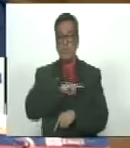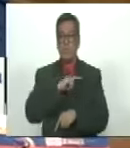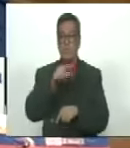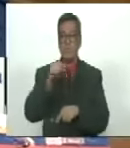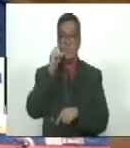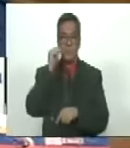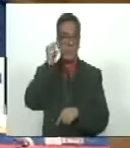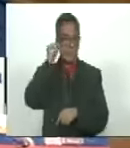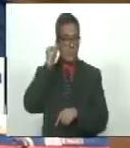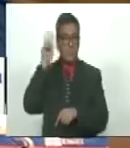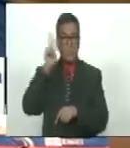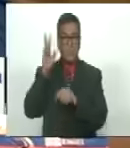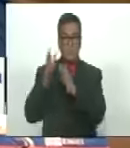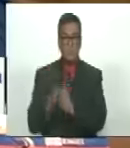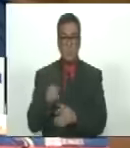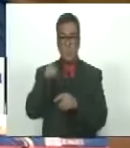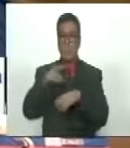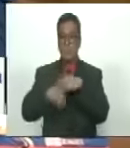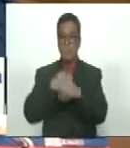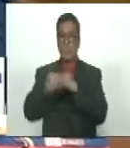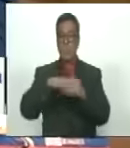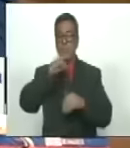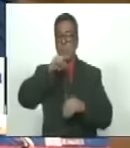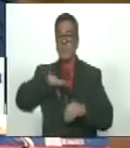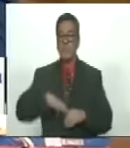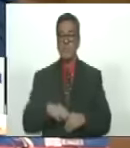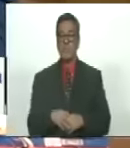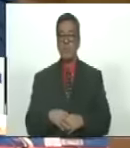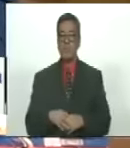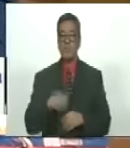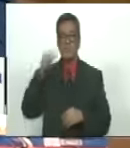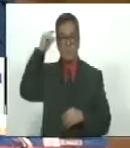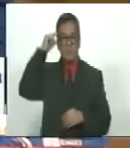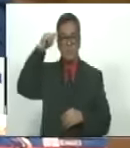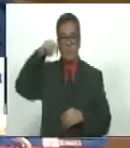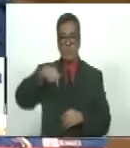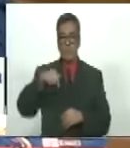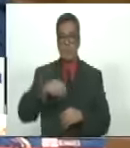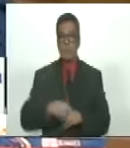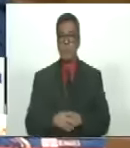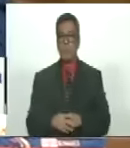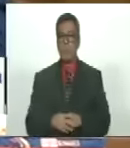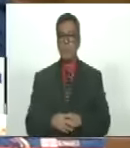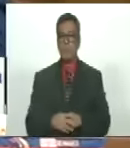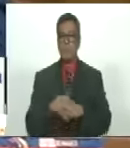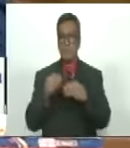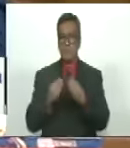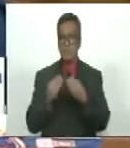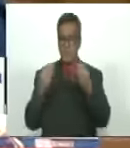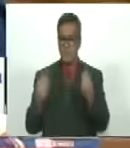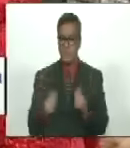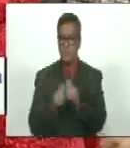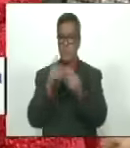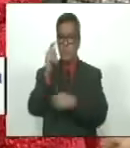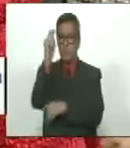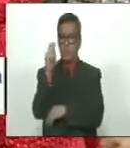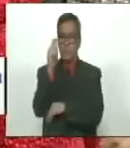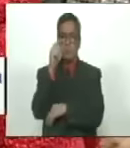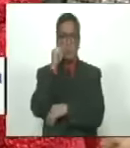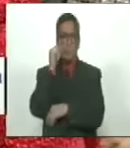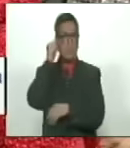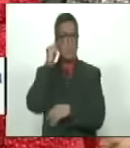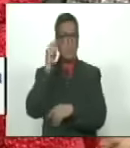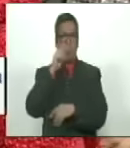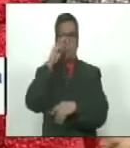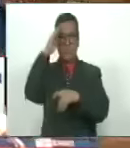las venezolanas. Esto es un hecho histórico y que el día de hoy nos encontramos aquí, diputados, la